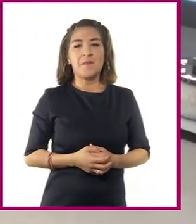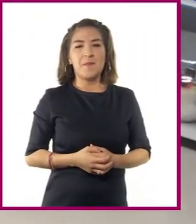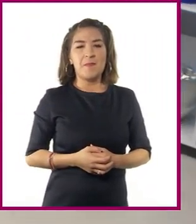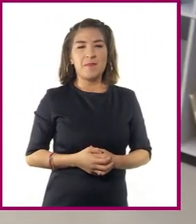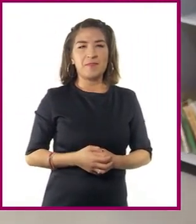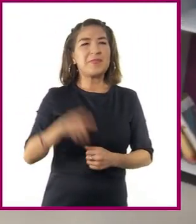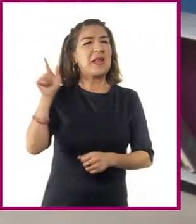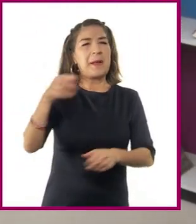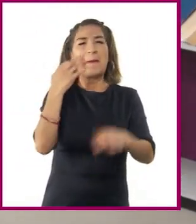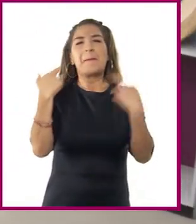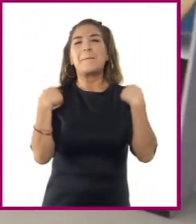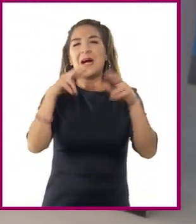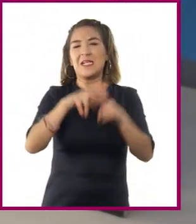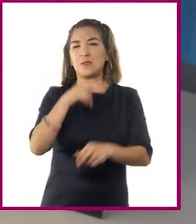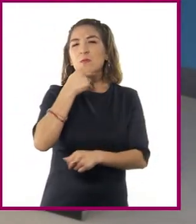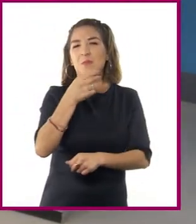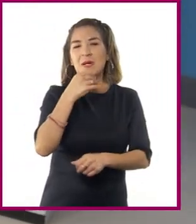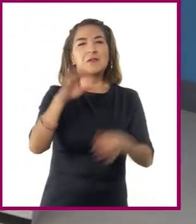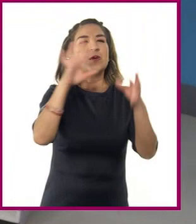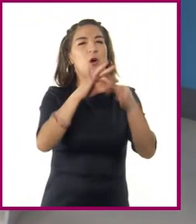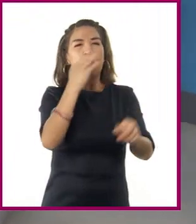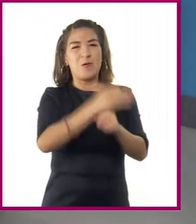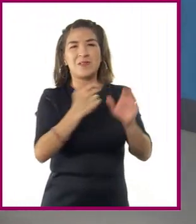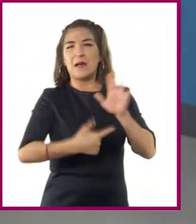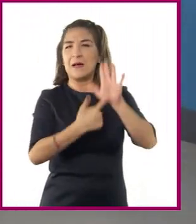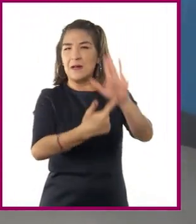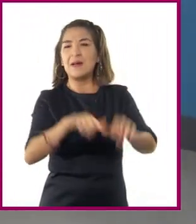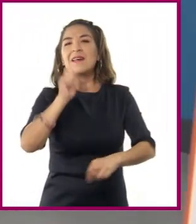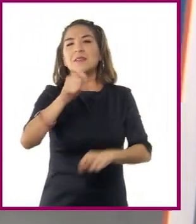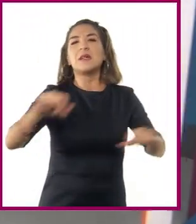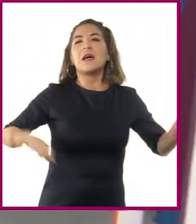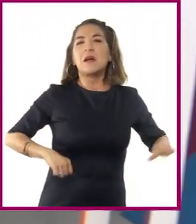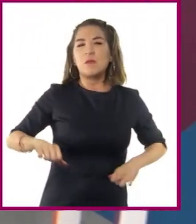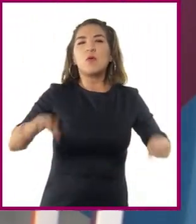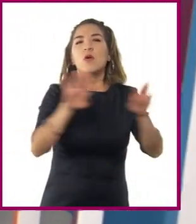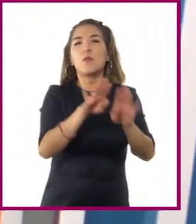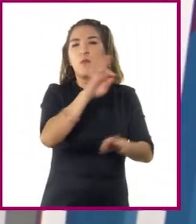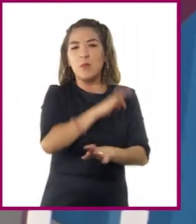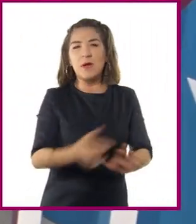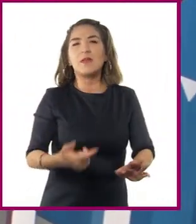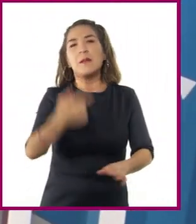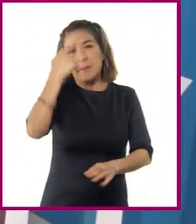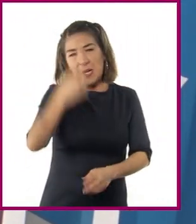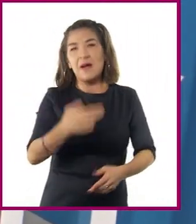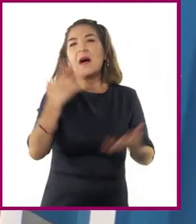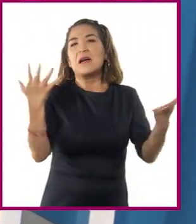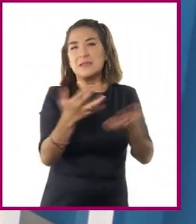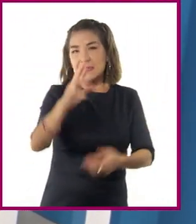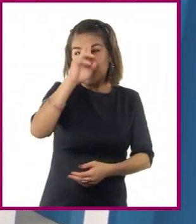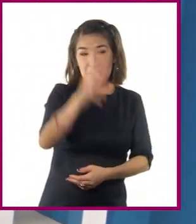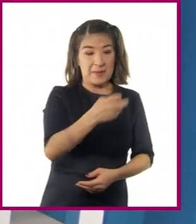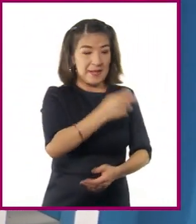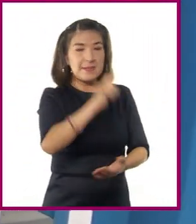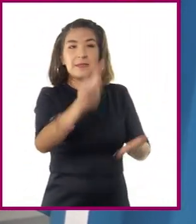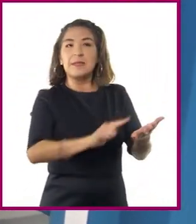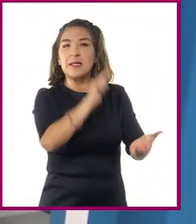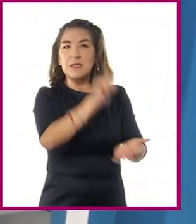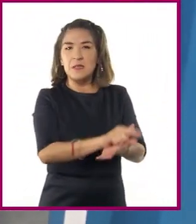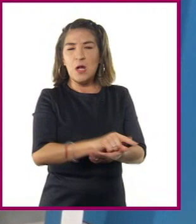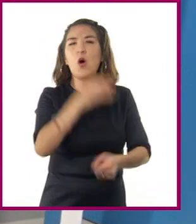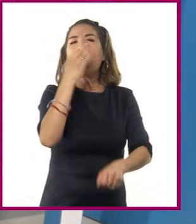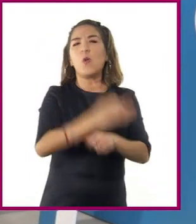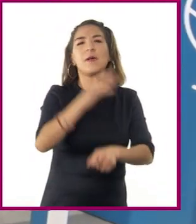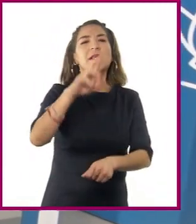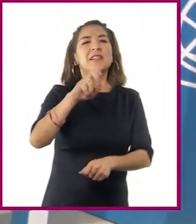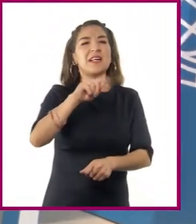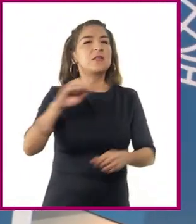Lo que el maestro Ramón nos presentó son algunos argumentos que podemos brindar para hacer respetar las leyes, por lo que el reto de la